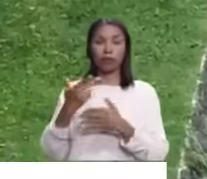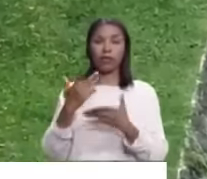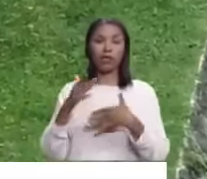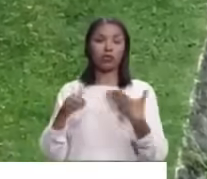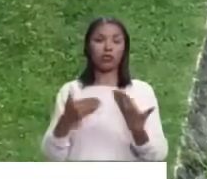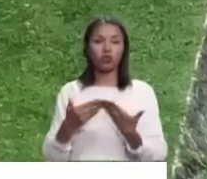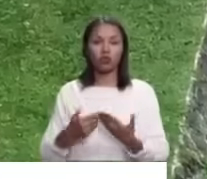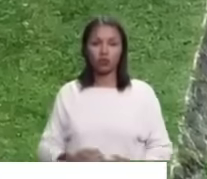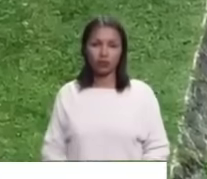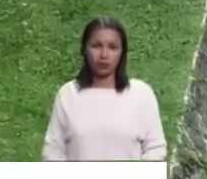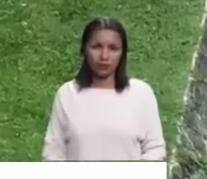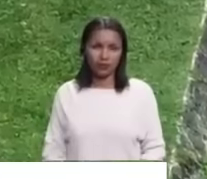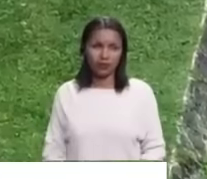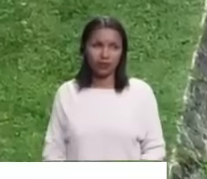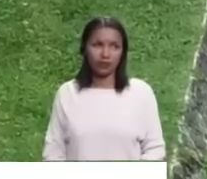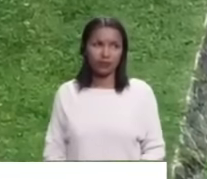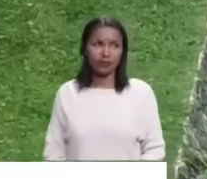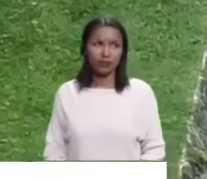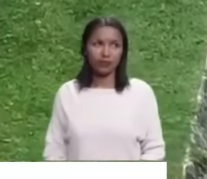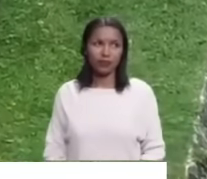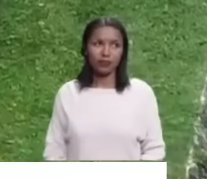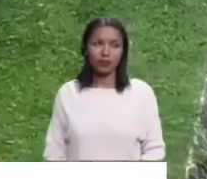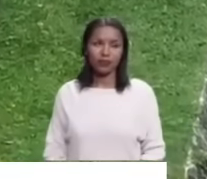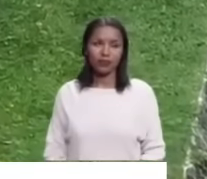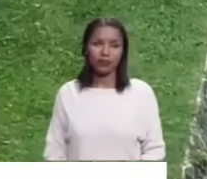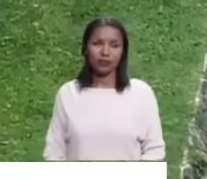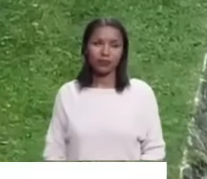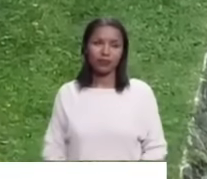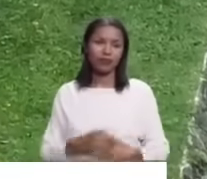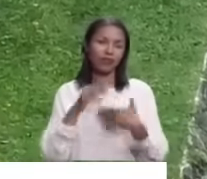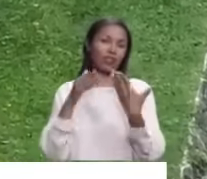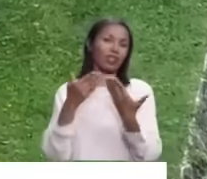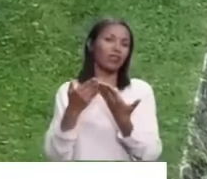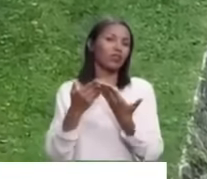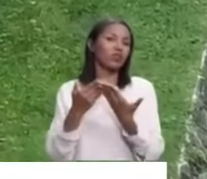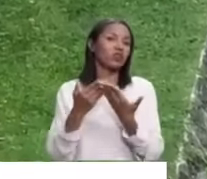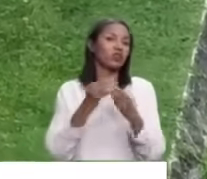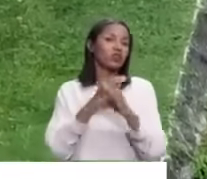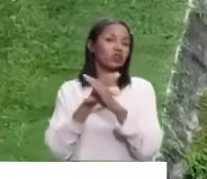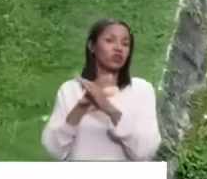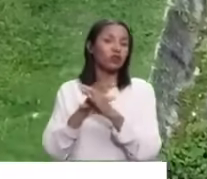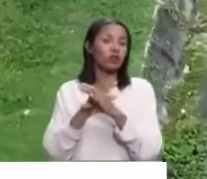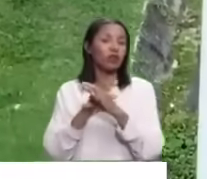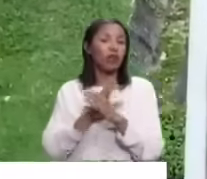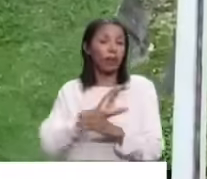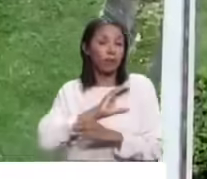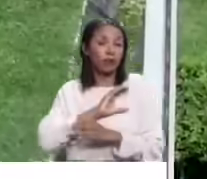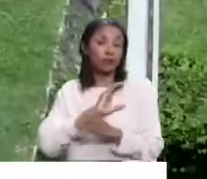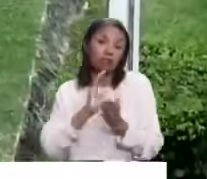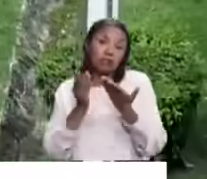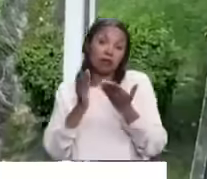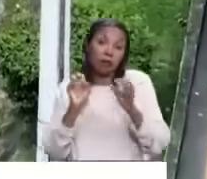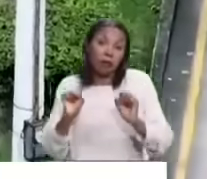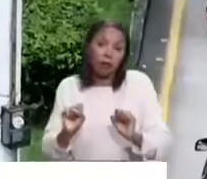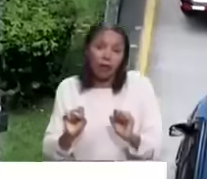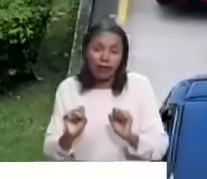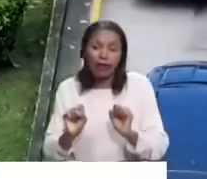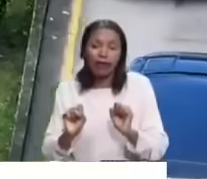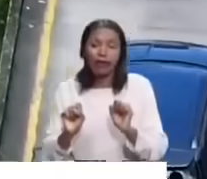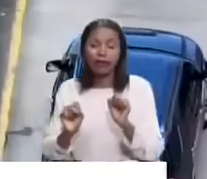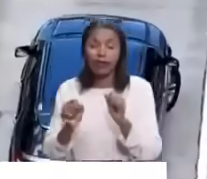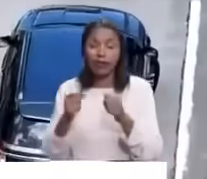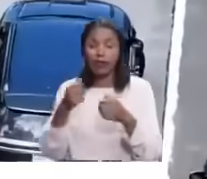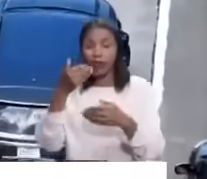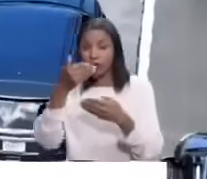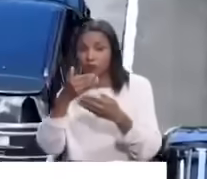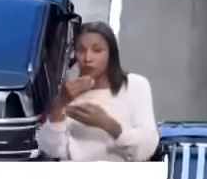desdoblando para cubrir a las unidades y que se dé el ingreso de los mismos